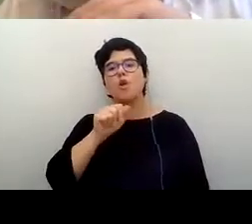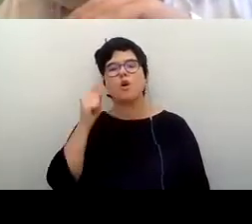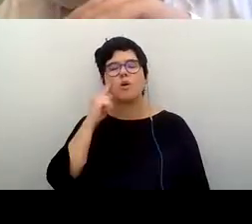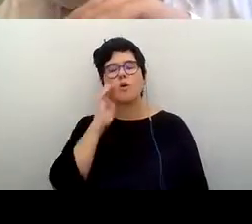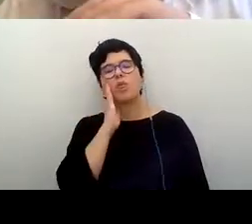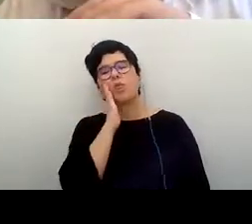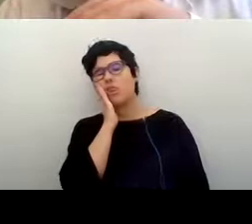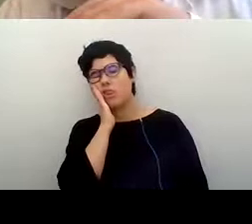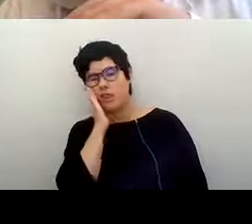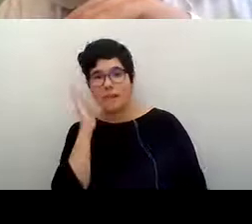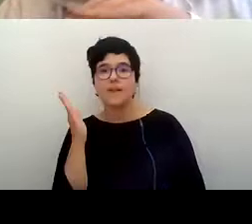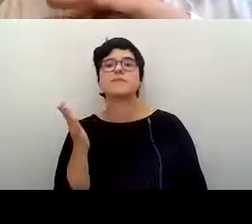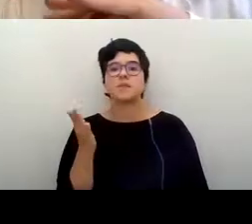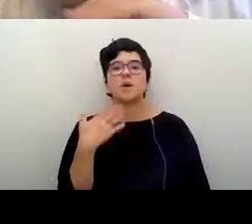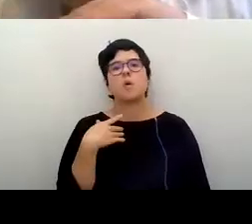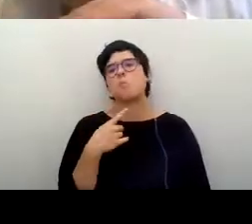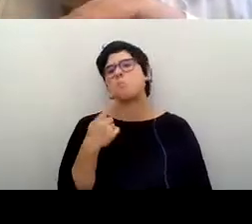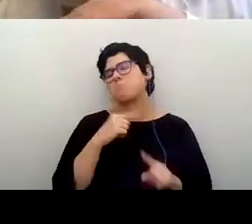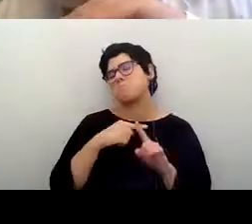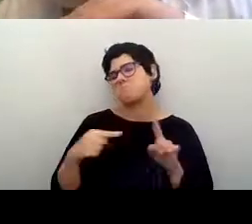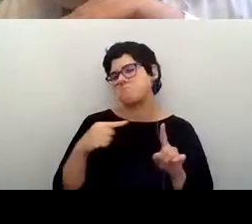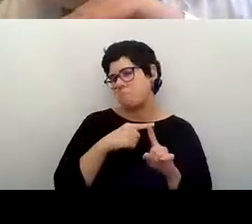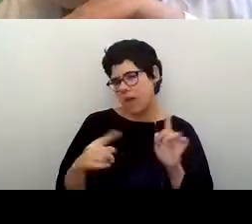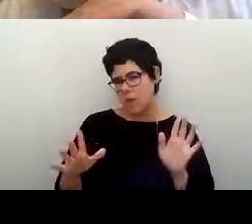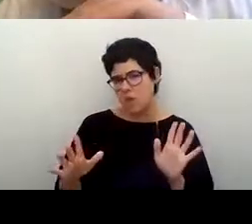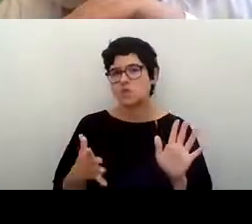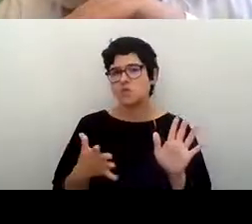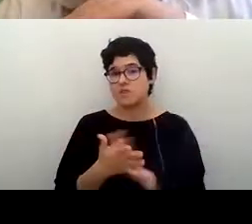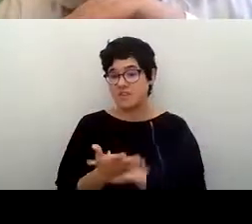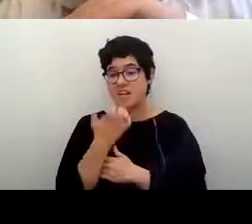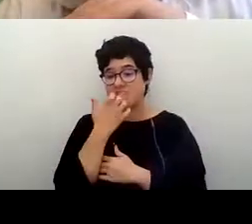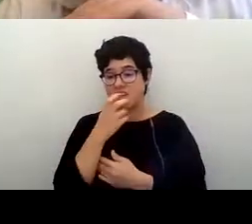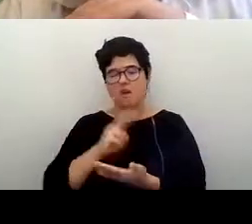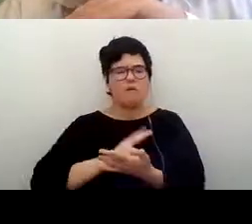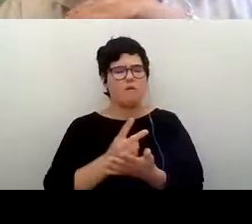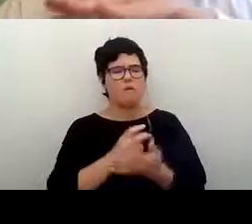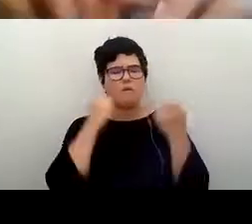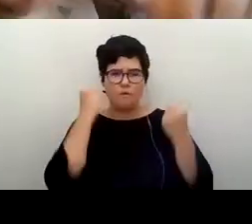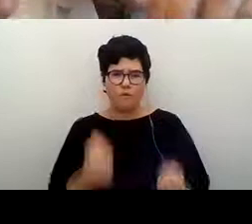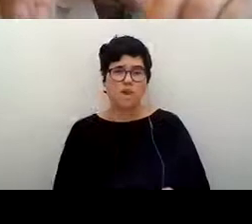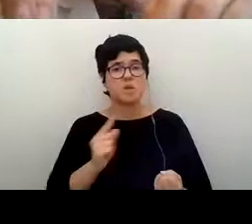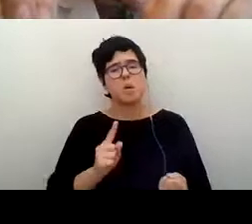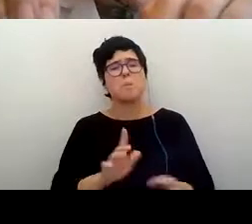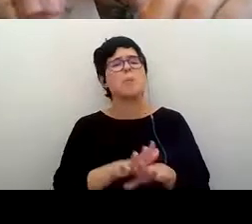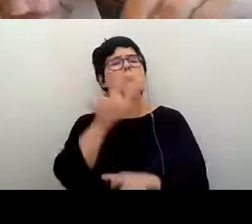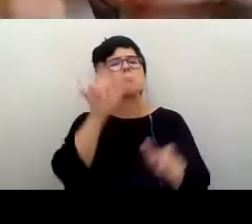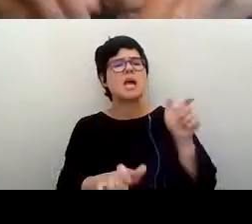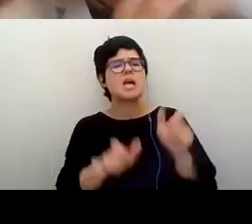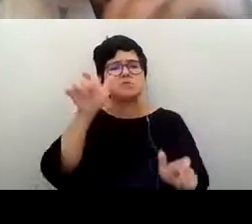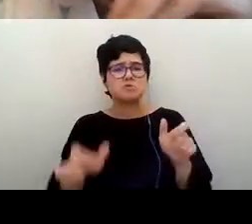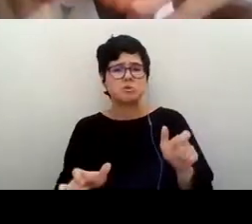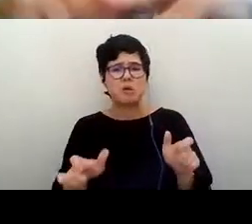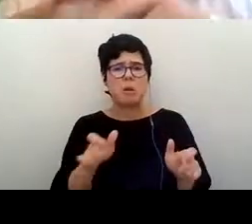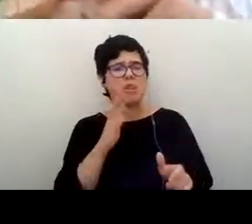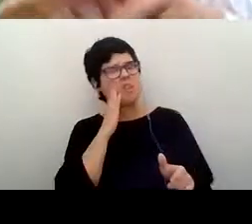en cuadros de insomnio potentes pues no vamos a conseguir el efecto deseado, pero en gente que simplemente duerma un